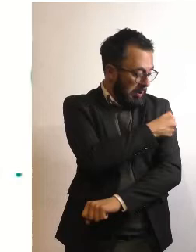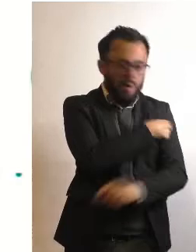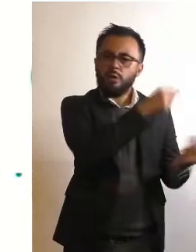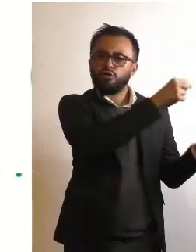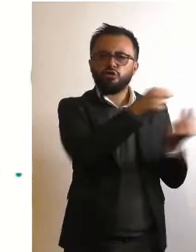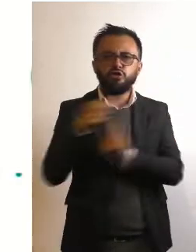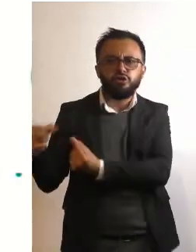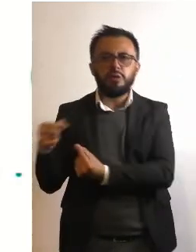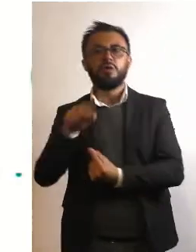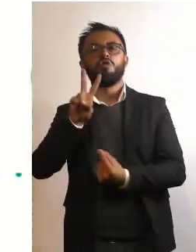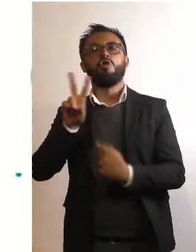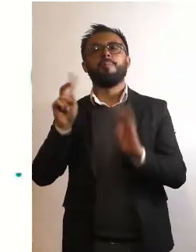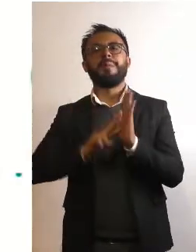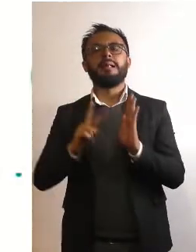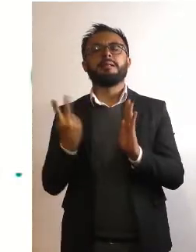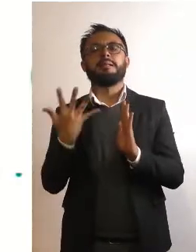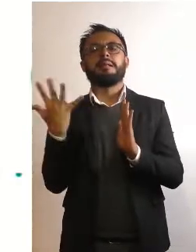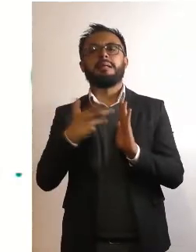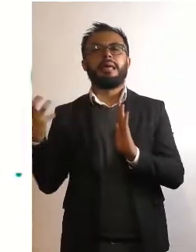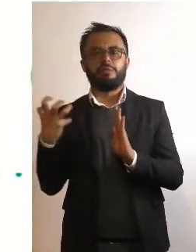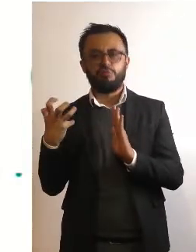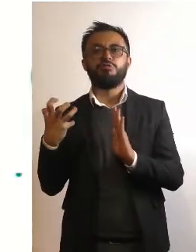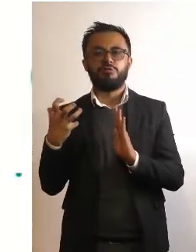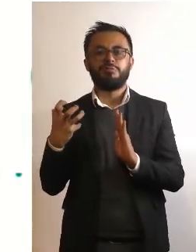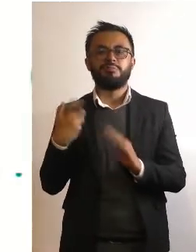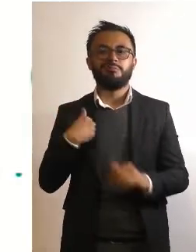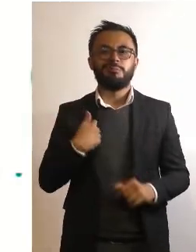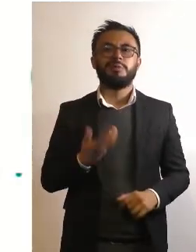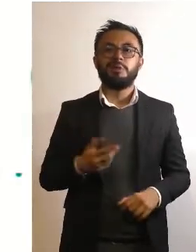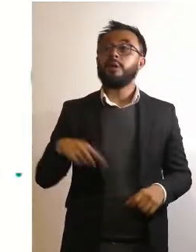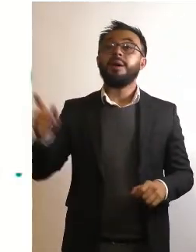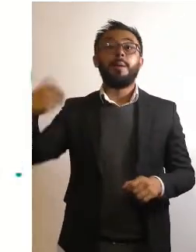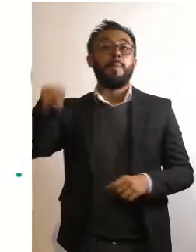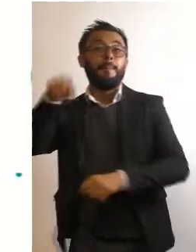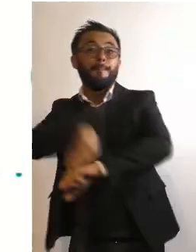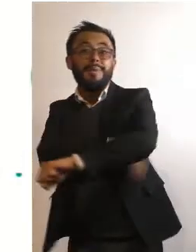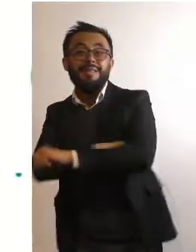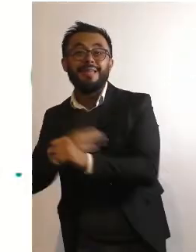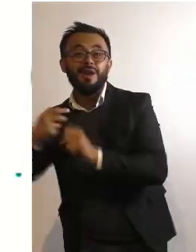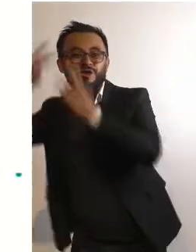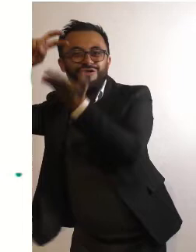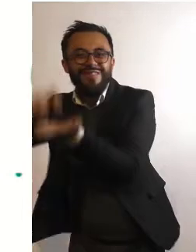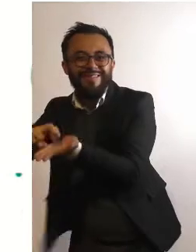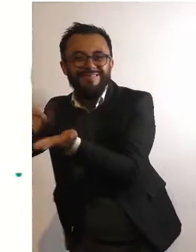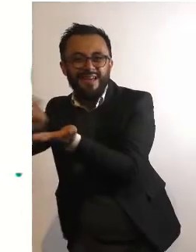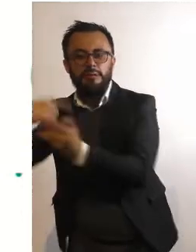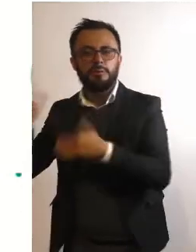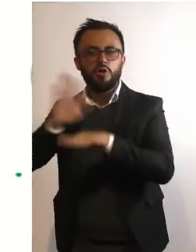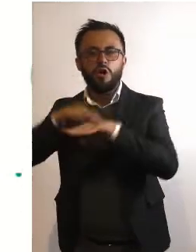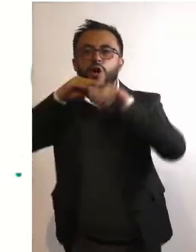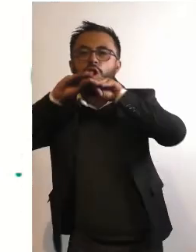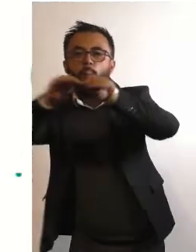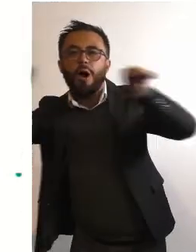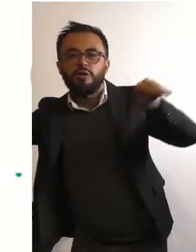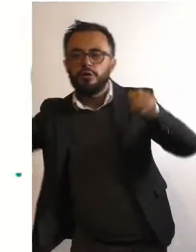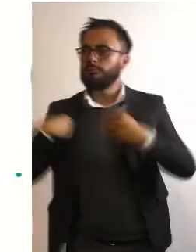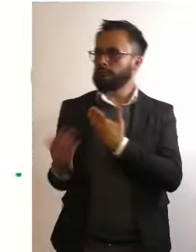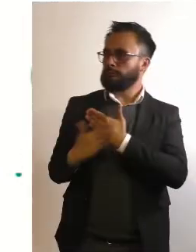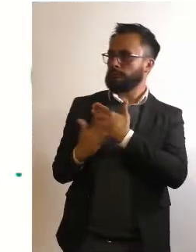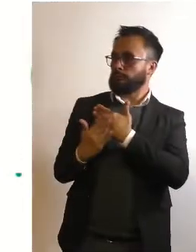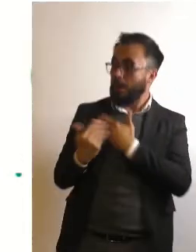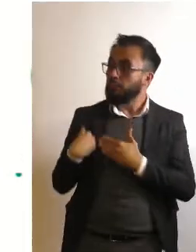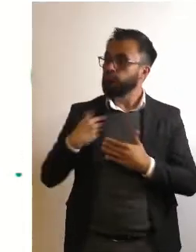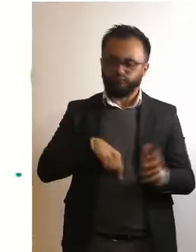Respondimos a las convocatorias de MinCiencias y es así como fuimos favorecidos con una convocatoria